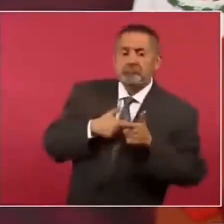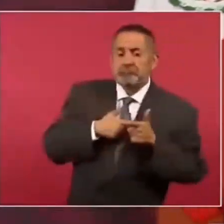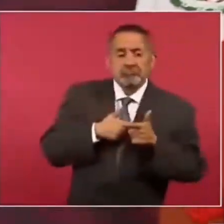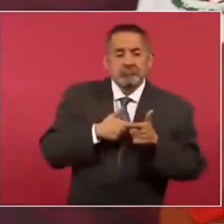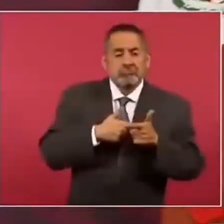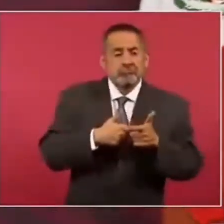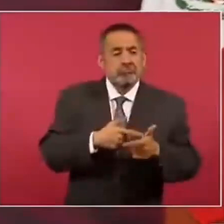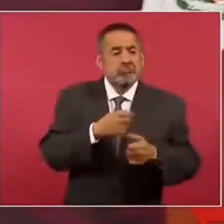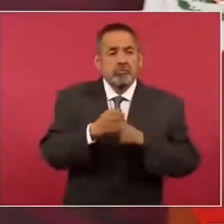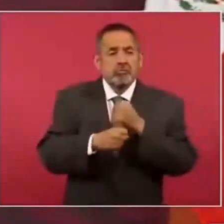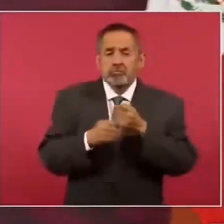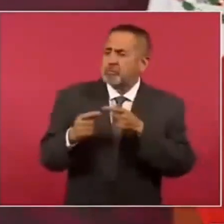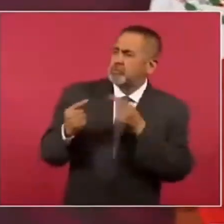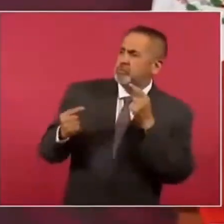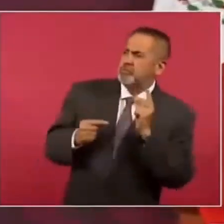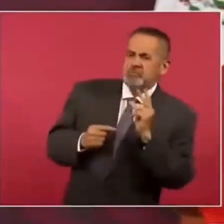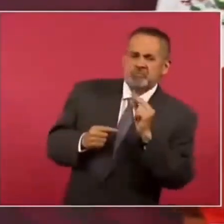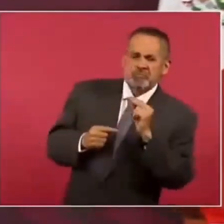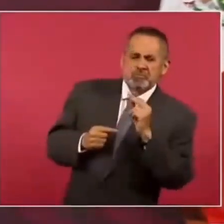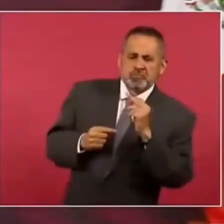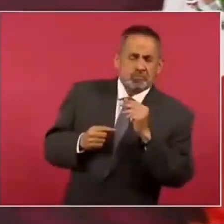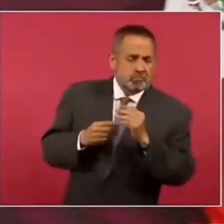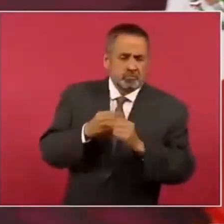durante mucho tiempo.